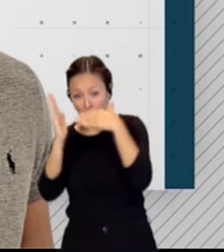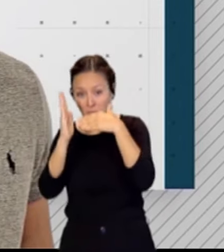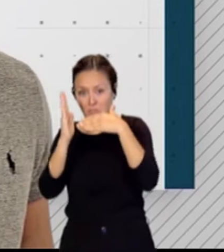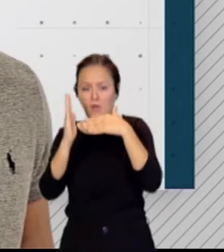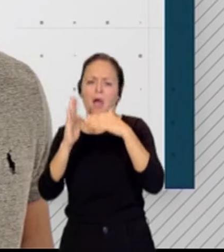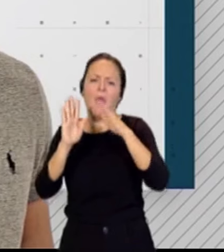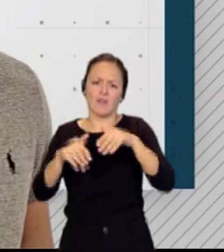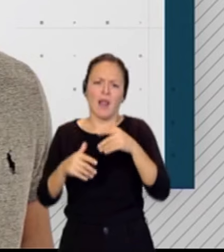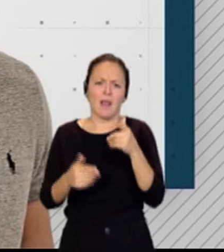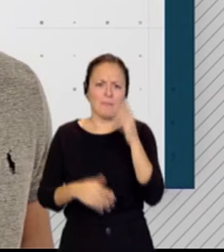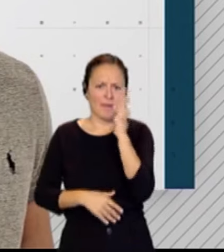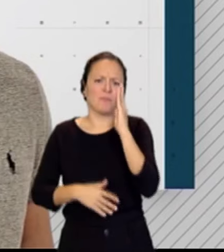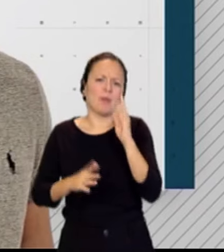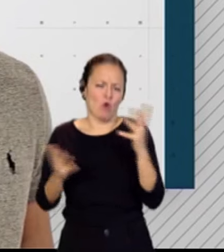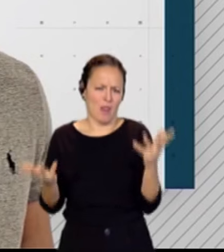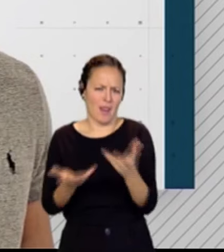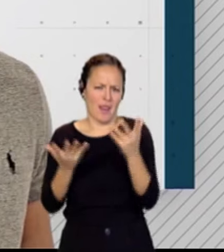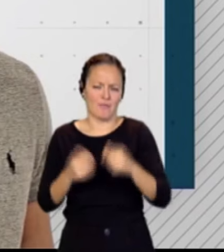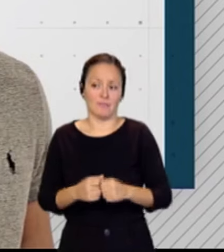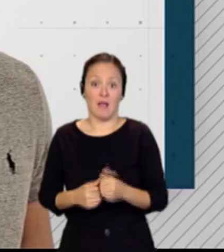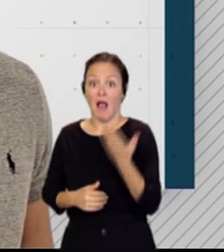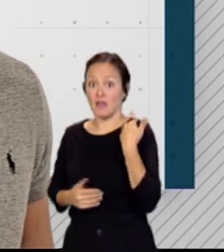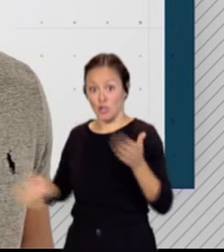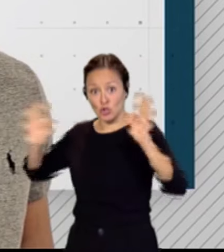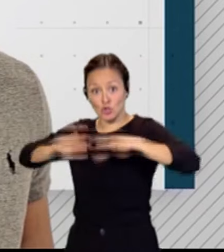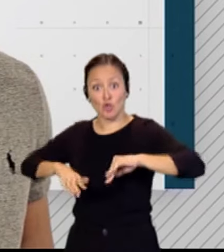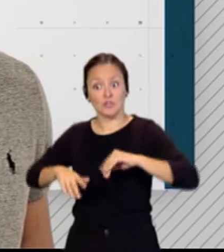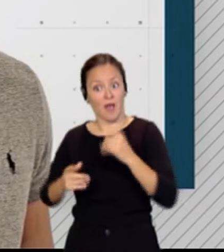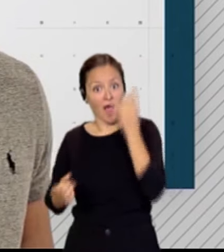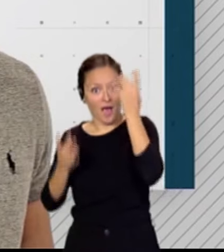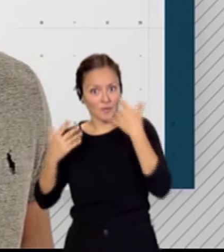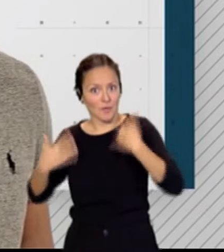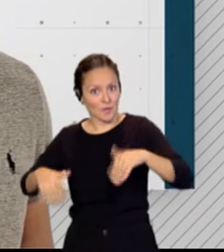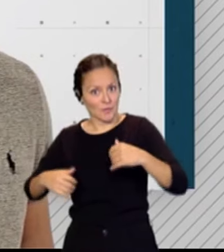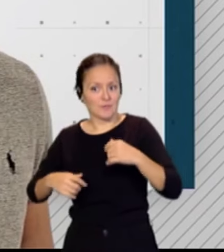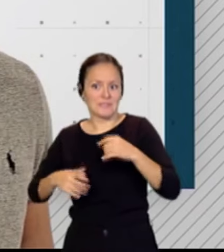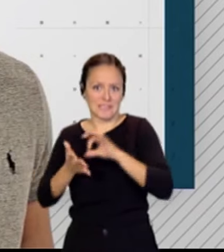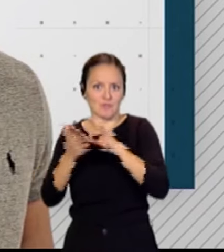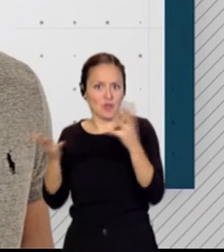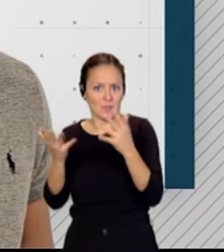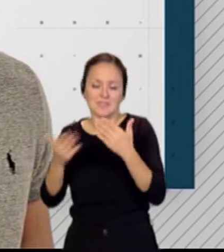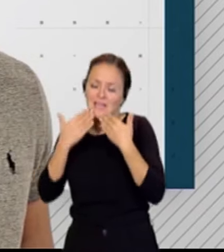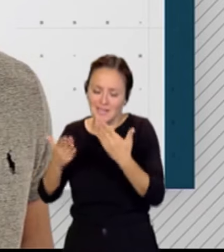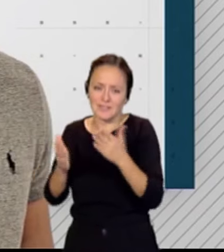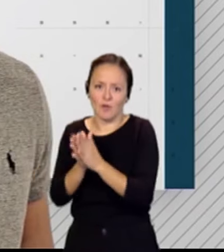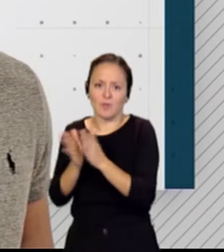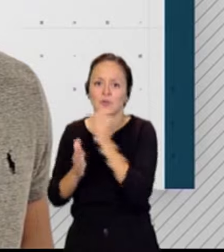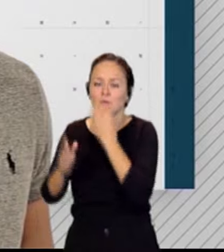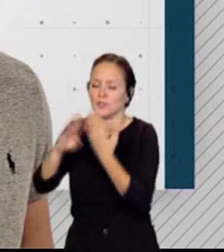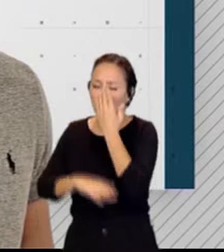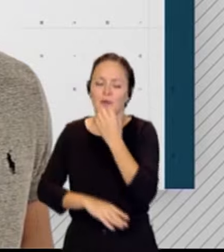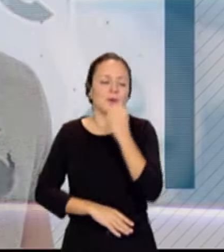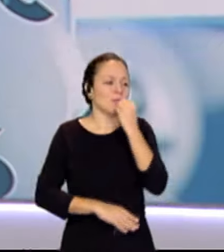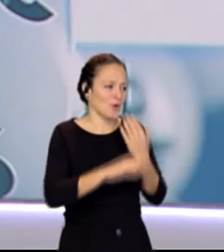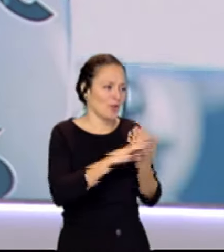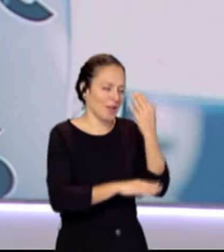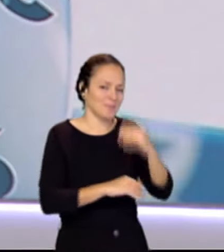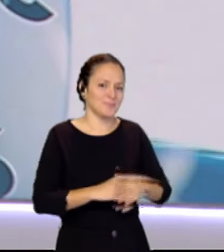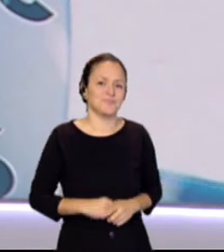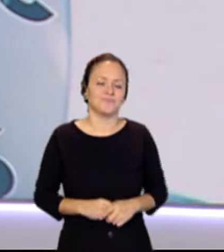leve sido una noche con mucha actividad para los servicios de emergencia Gracias Carlos muy buenos días Muy buenos